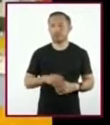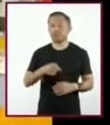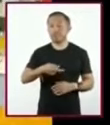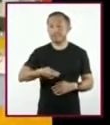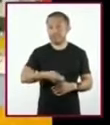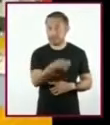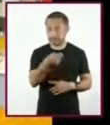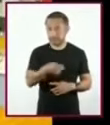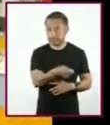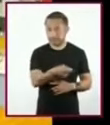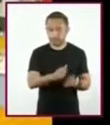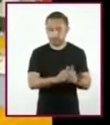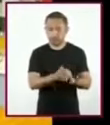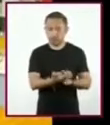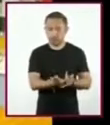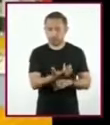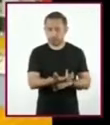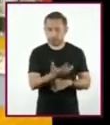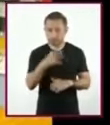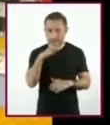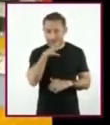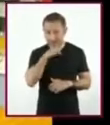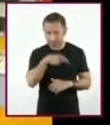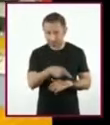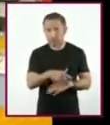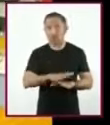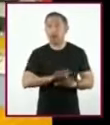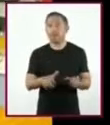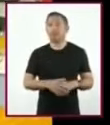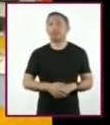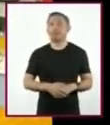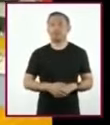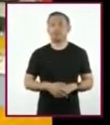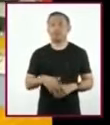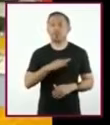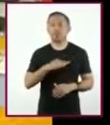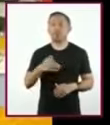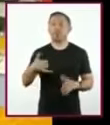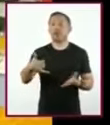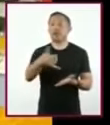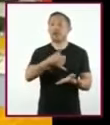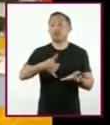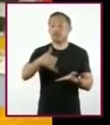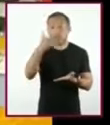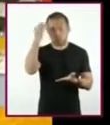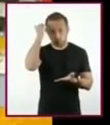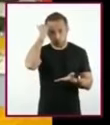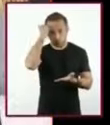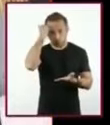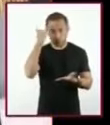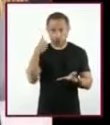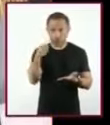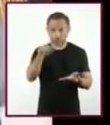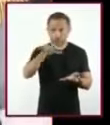aquí. Ya voy a ponerle un poco de aceite de coco. Y voy a aventar mis camarones en él.